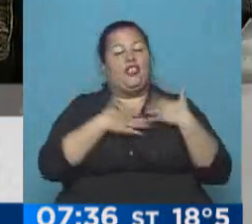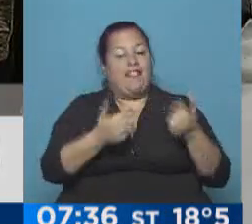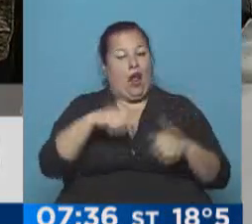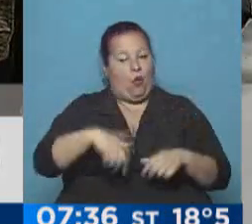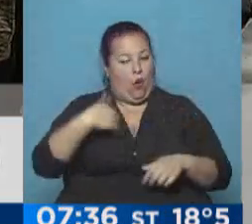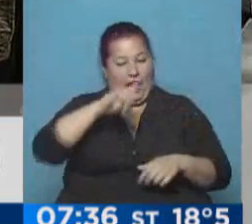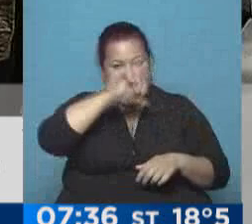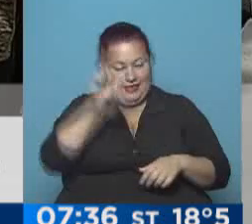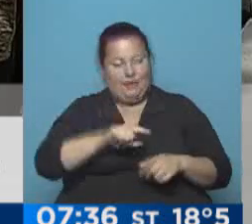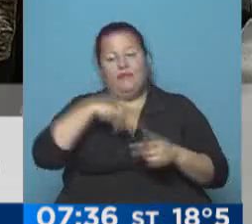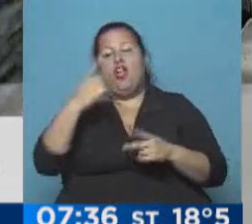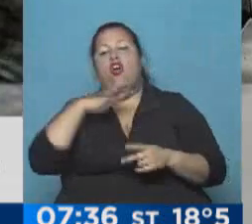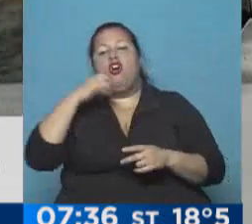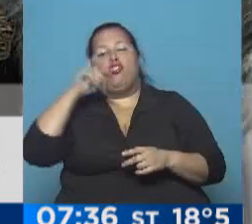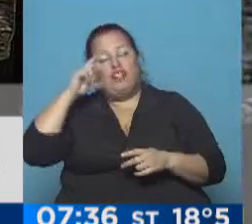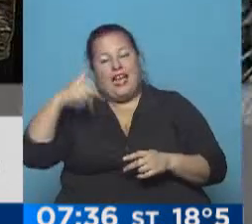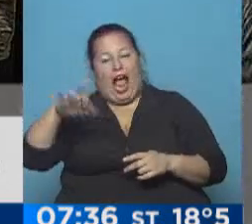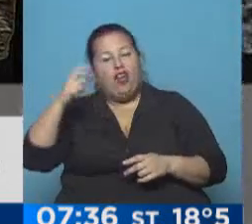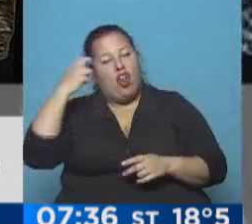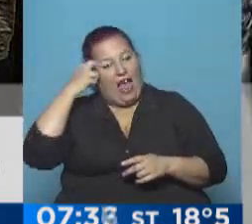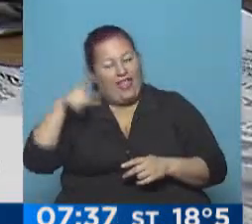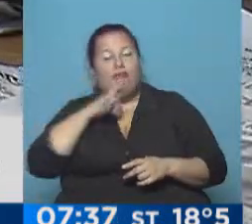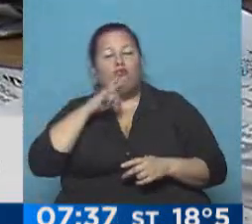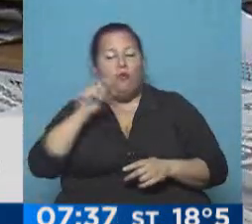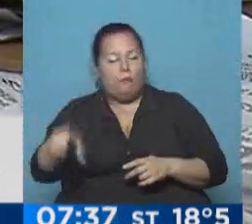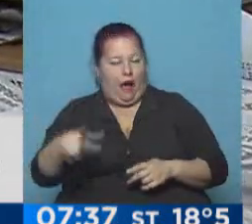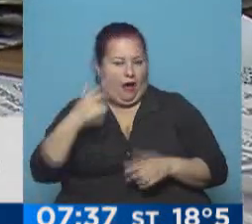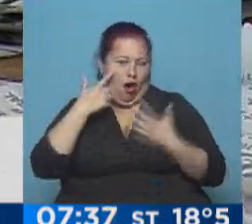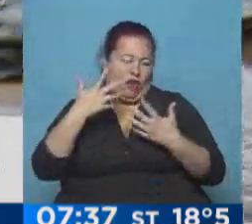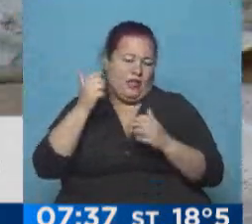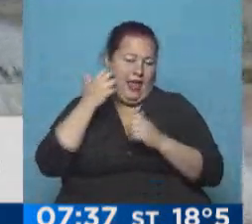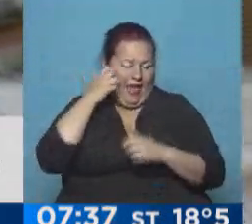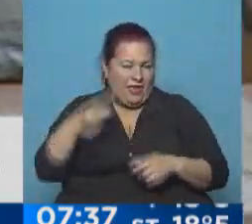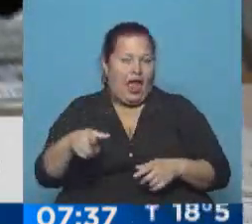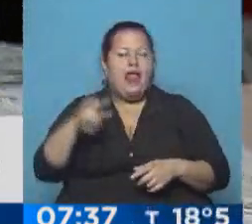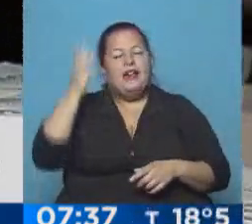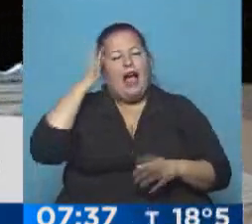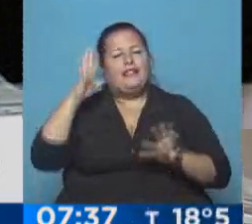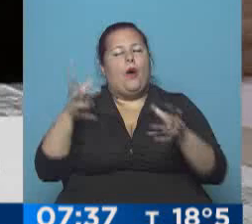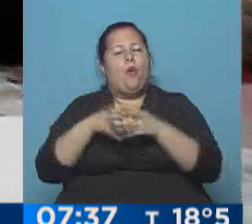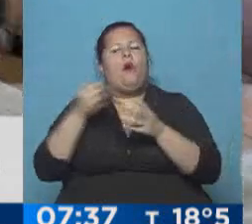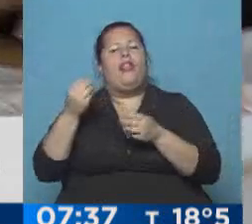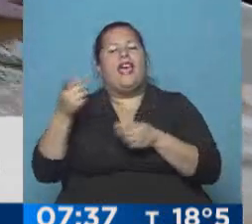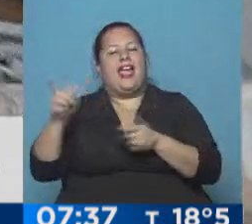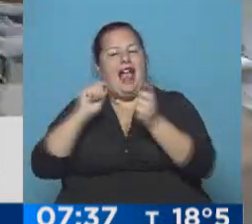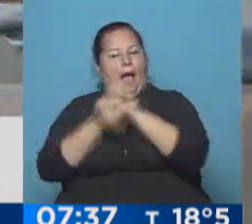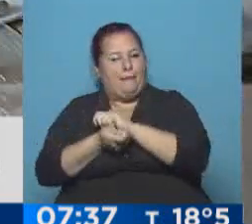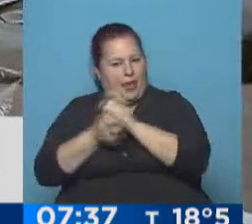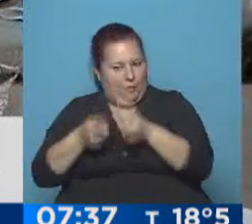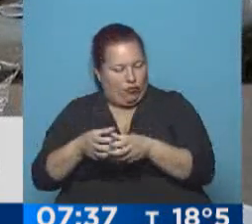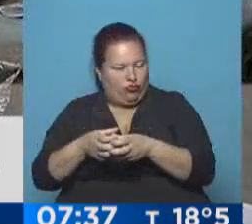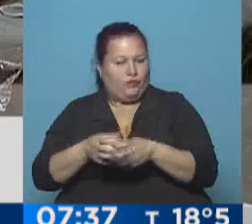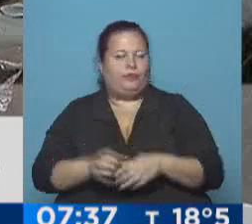de la nación y José Cano el radical tucumano radical histórico radical que encabezaba la vista por el frente cambiemos